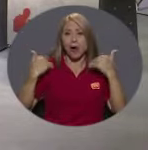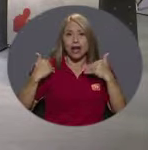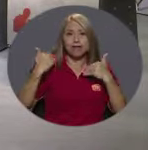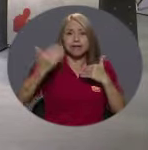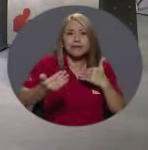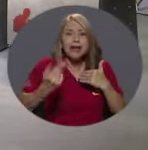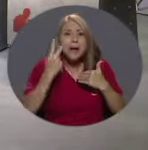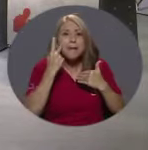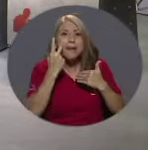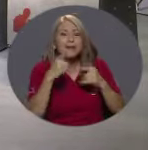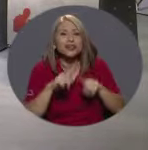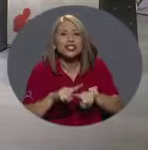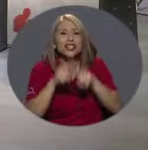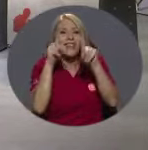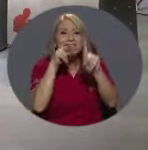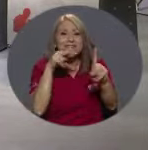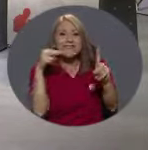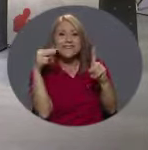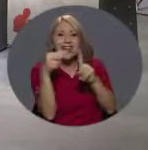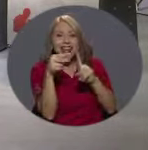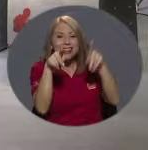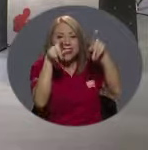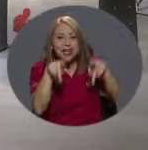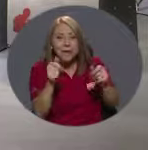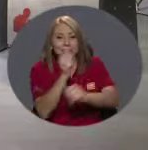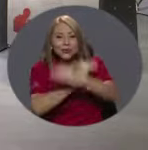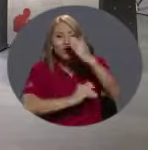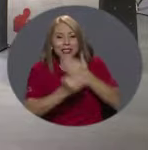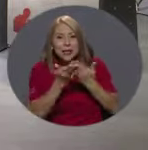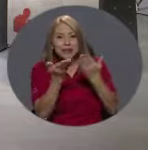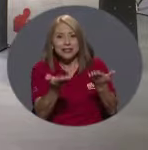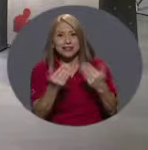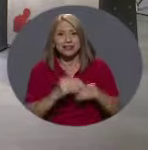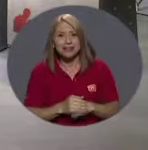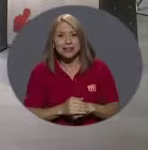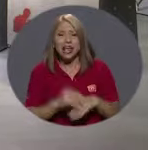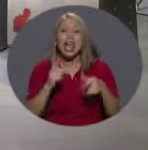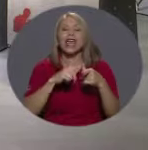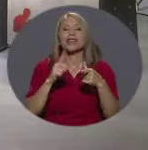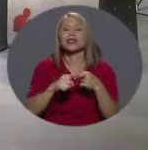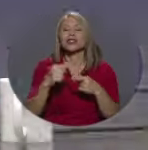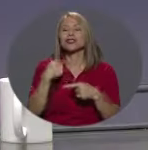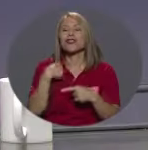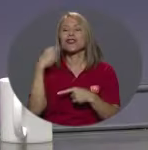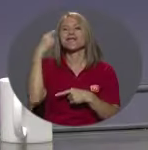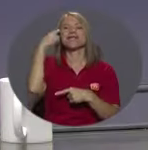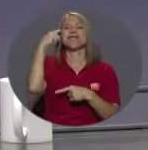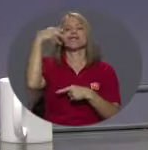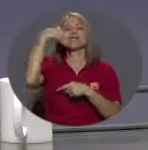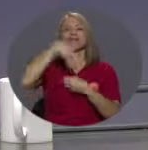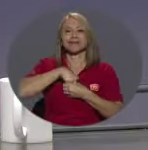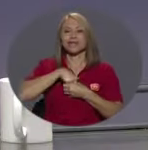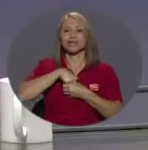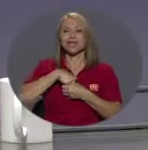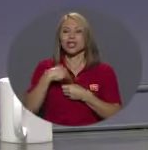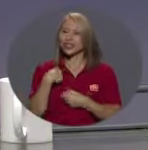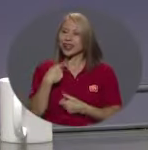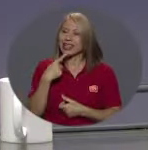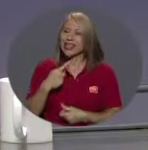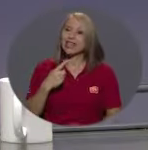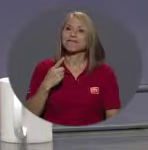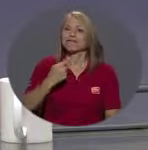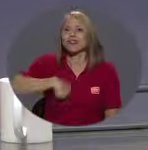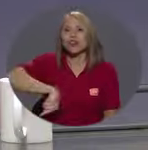de una manera distinta, me decía él. Y entonces es ahí precisamente donde yo interioricé y dije, definitivamente es